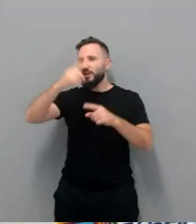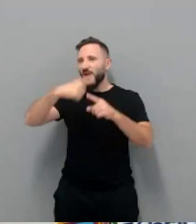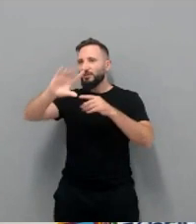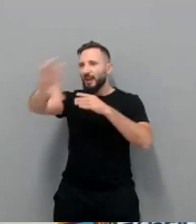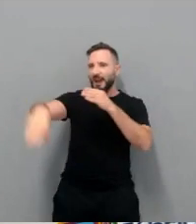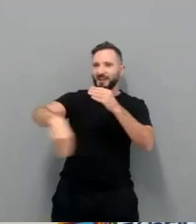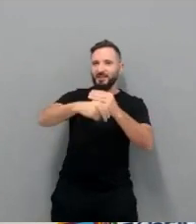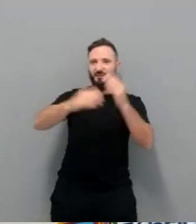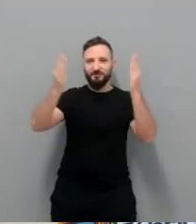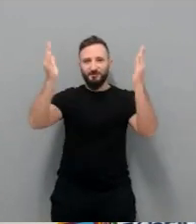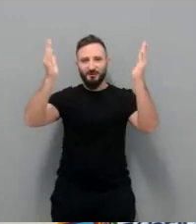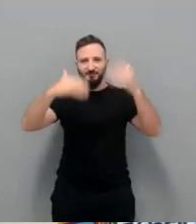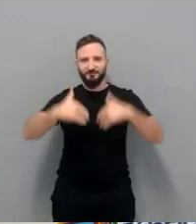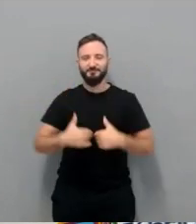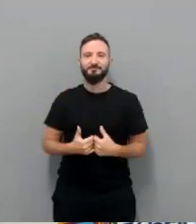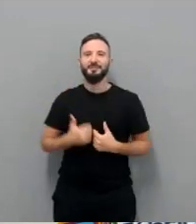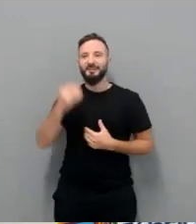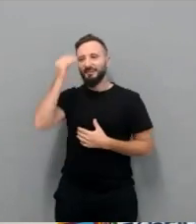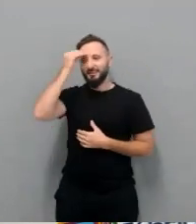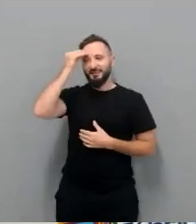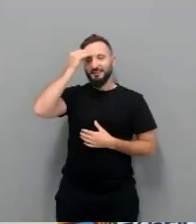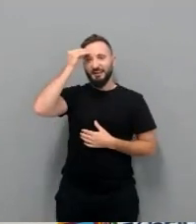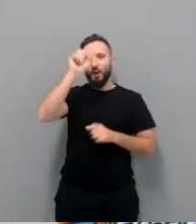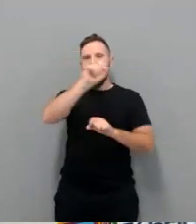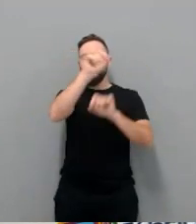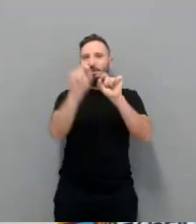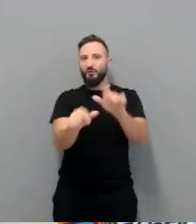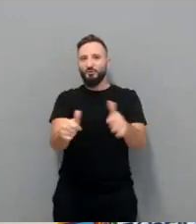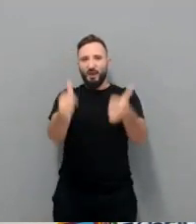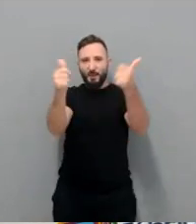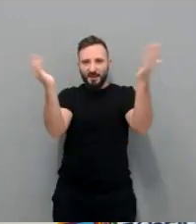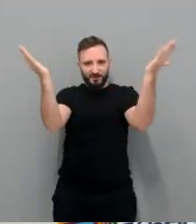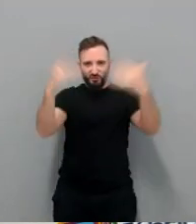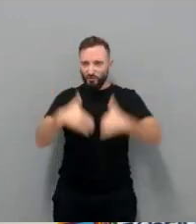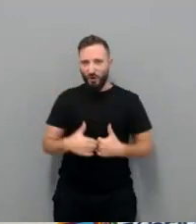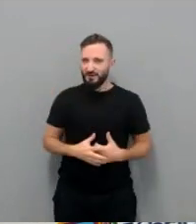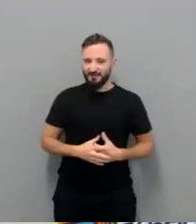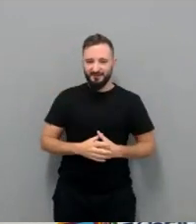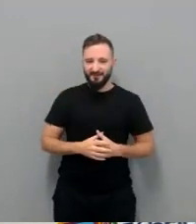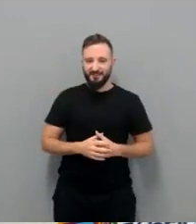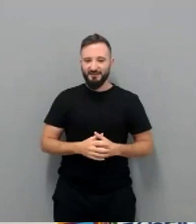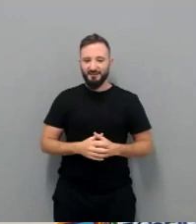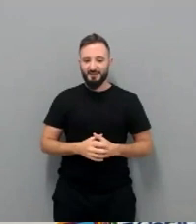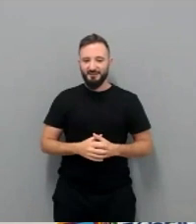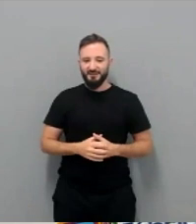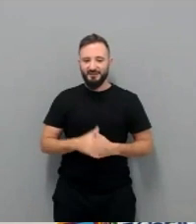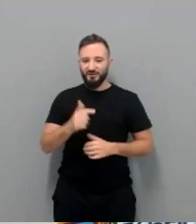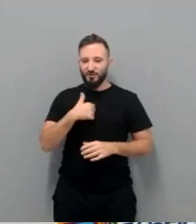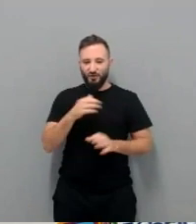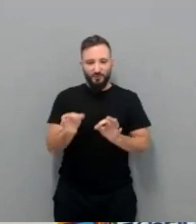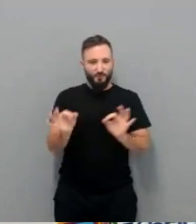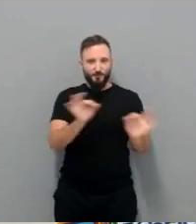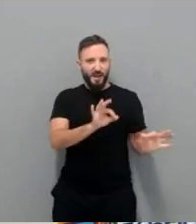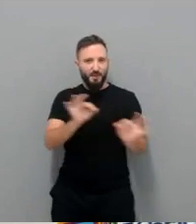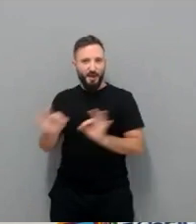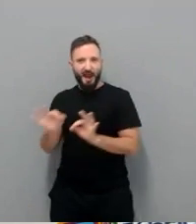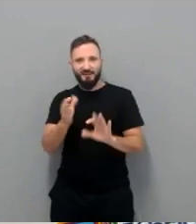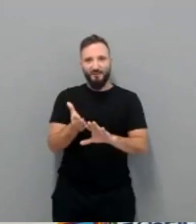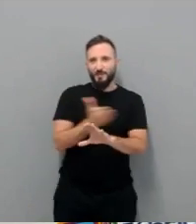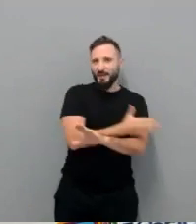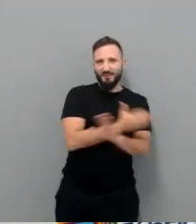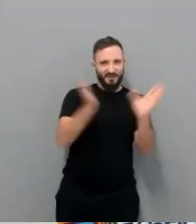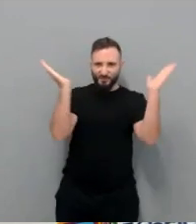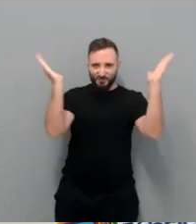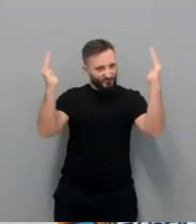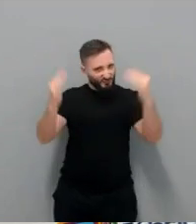añadir. Creo que ya no hay ninguna pregunta, vamos, no lo había preparado, os prometo que estaba sin